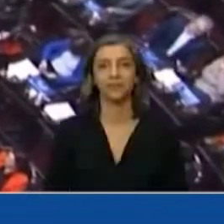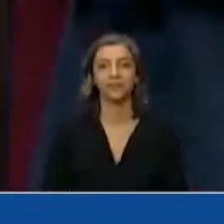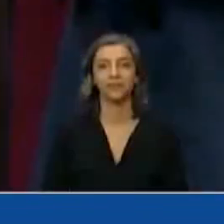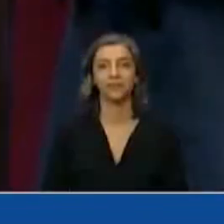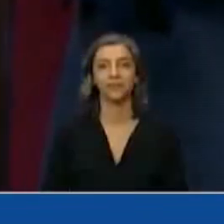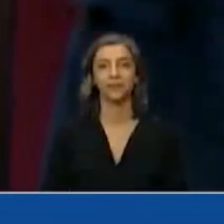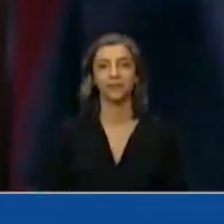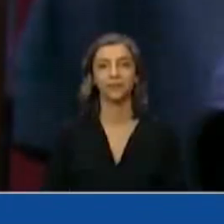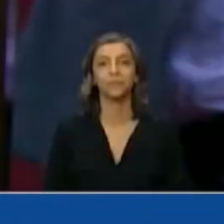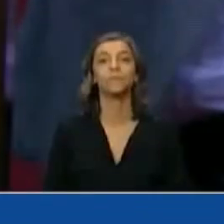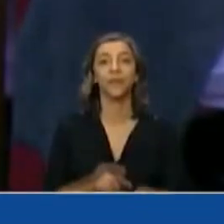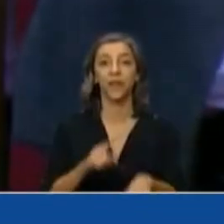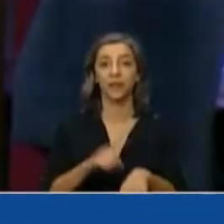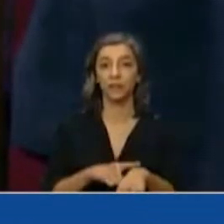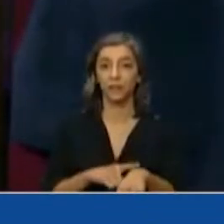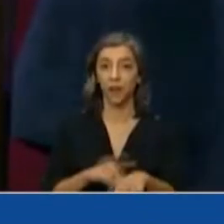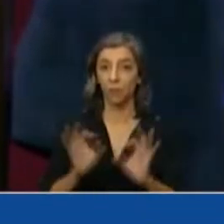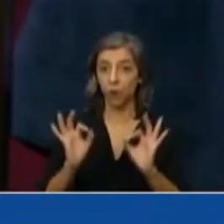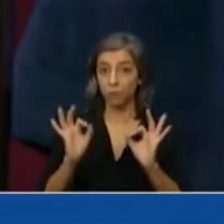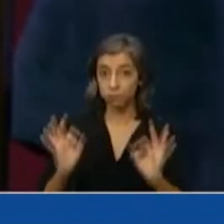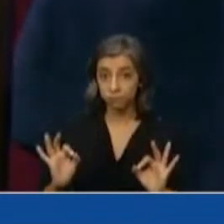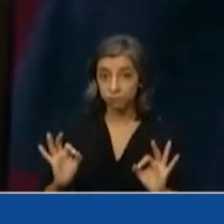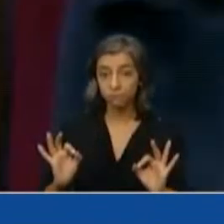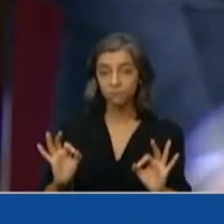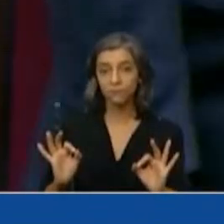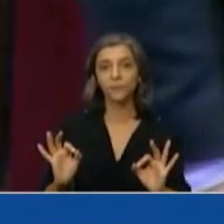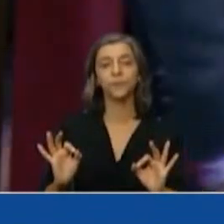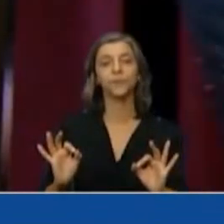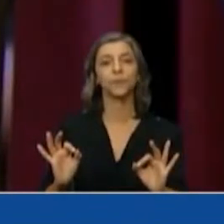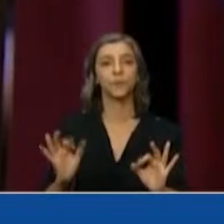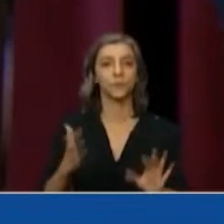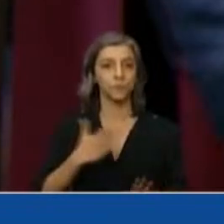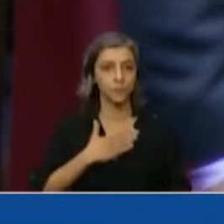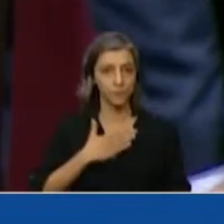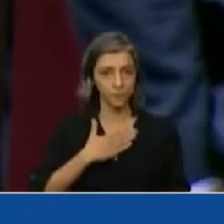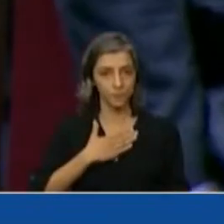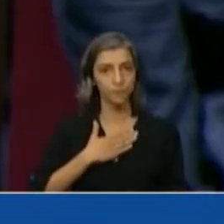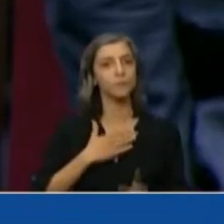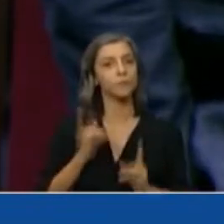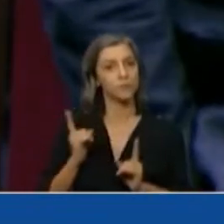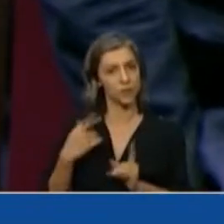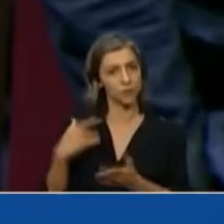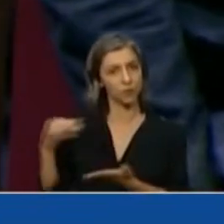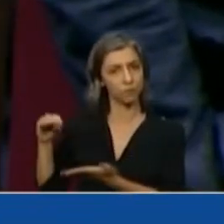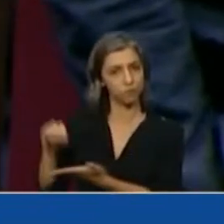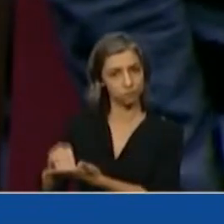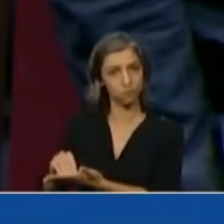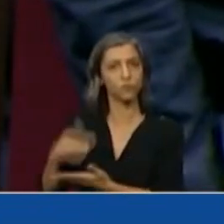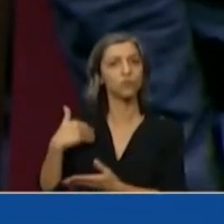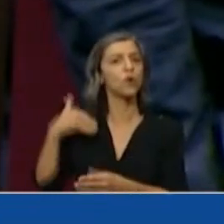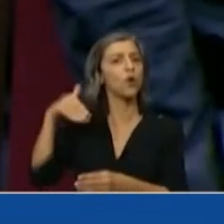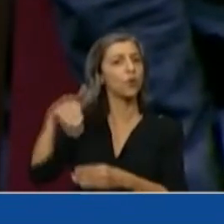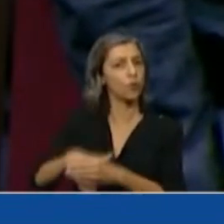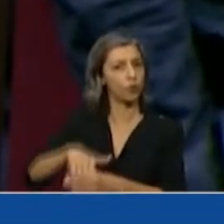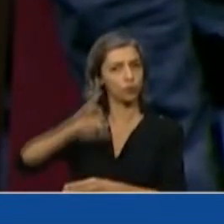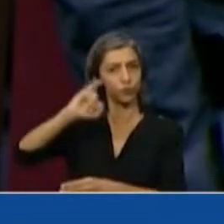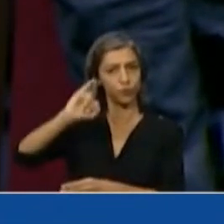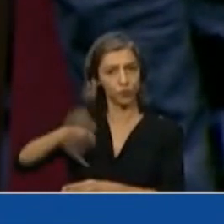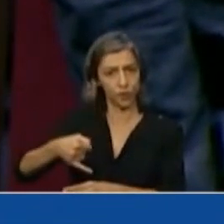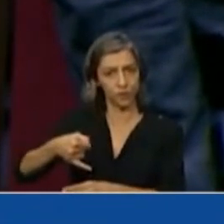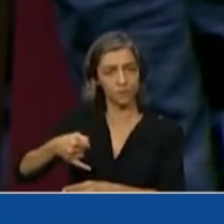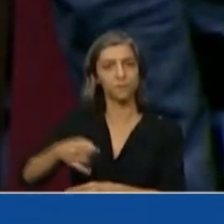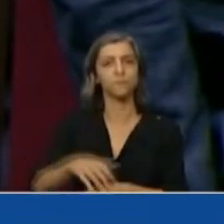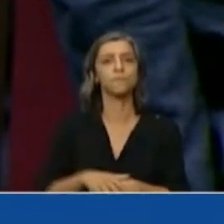Habiendo concluido el tiempo de la votación y en mi caso consignando mi voto afirmativo,